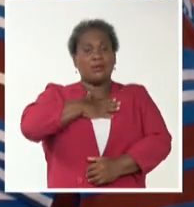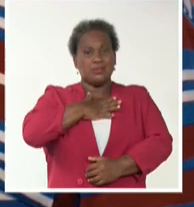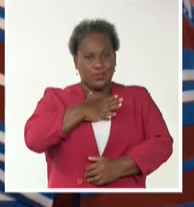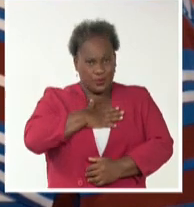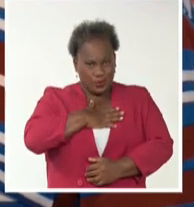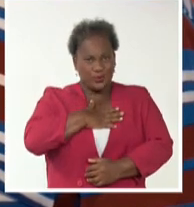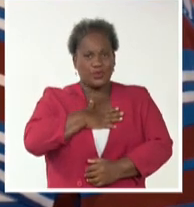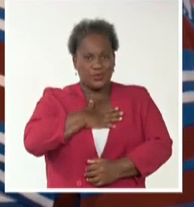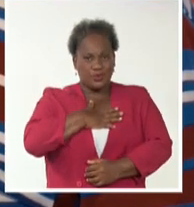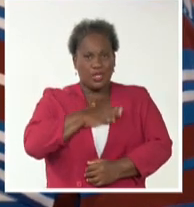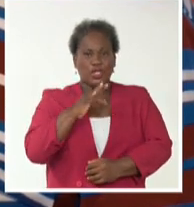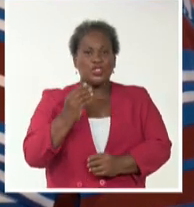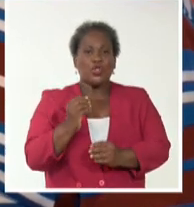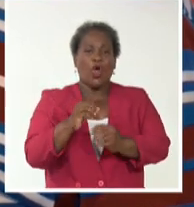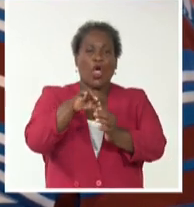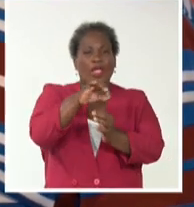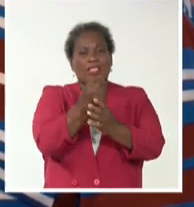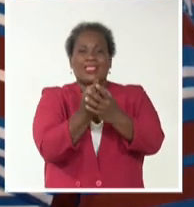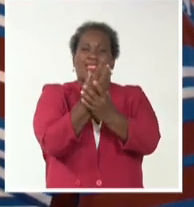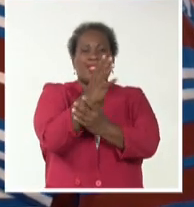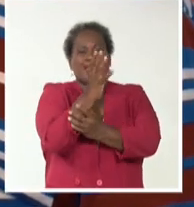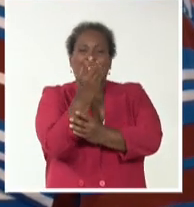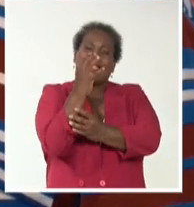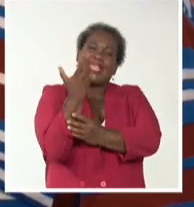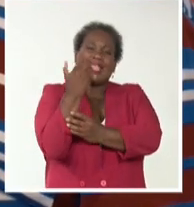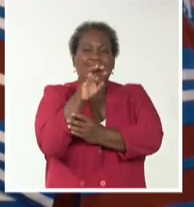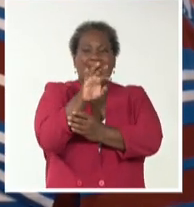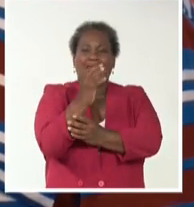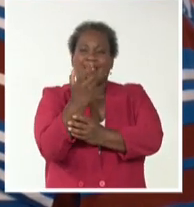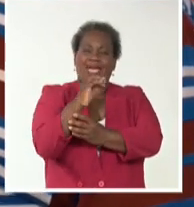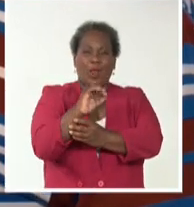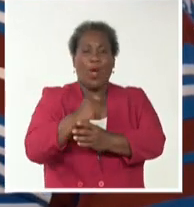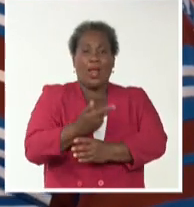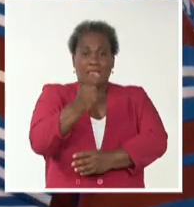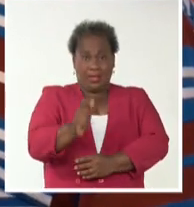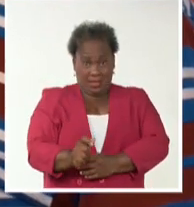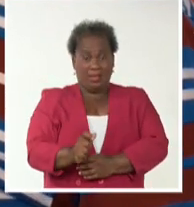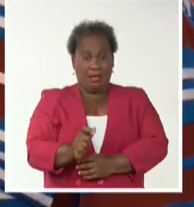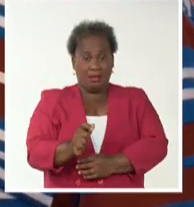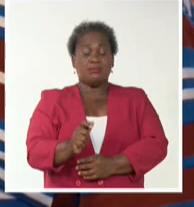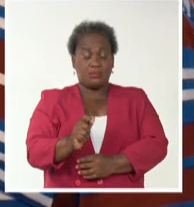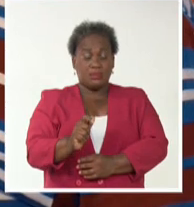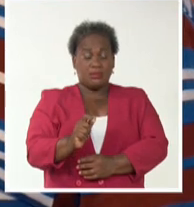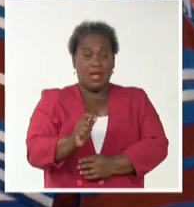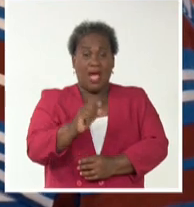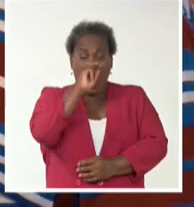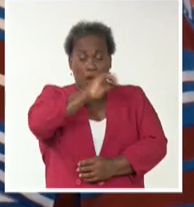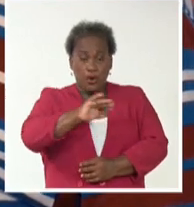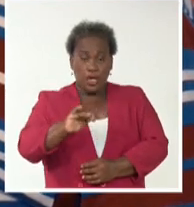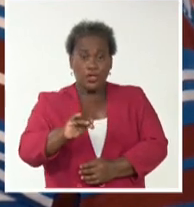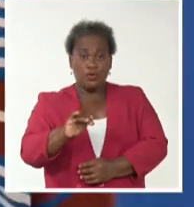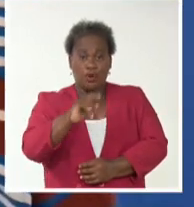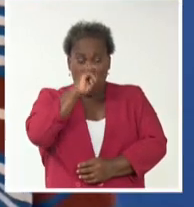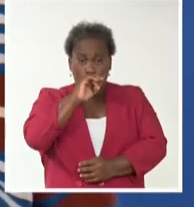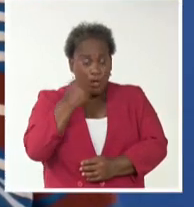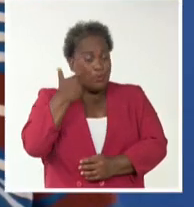los titiriteros y artistas que nos dedicamos a esta bella especialidad que son los niños, un gran tesoro de la